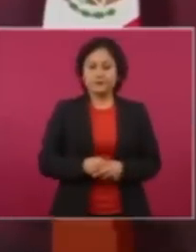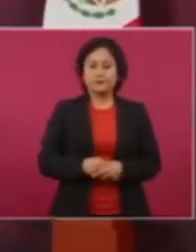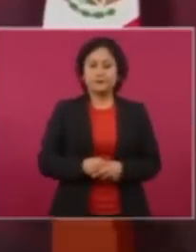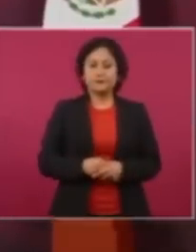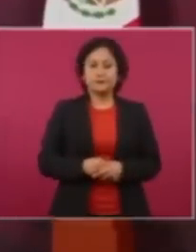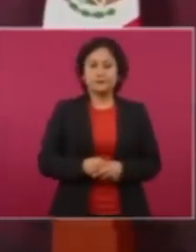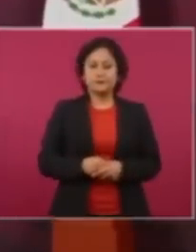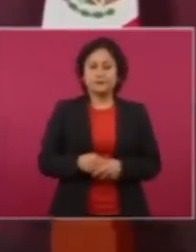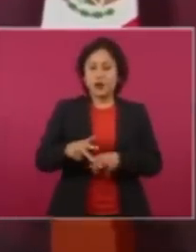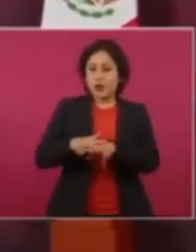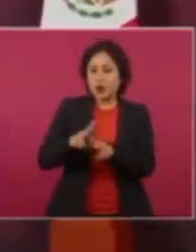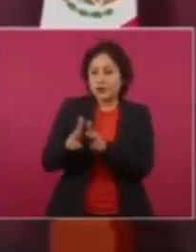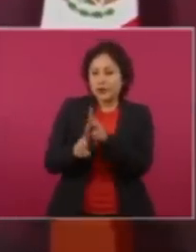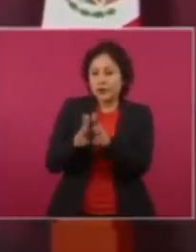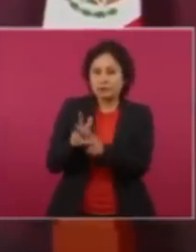los trenes